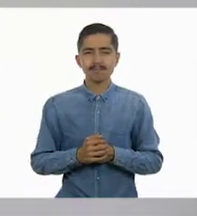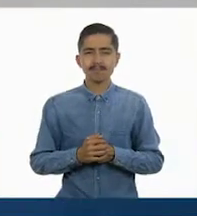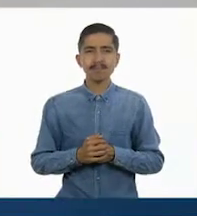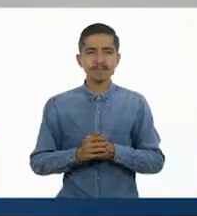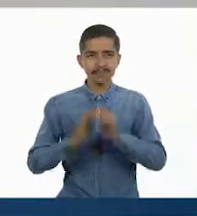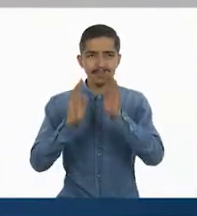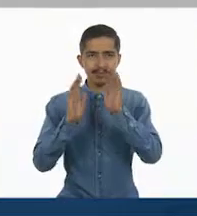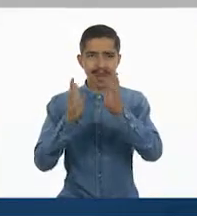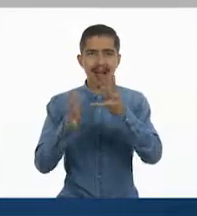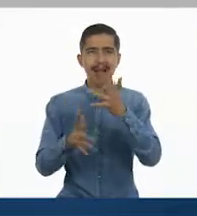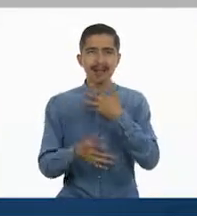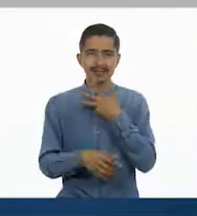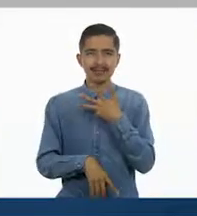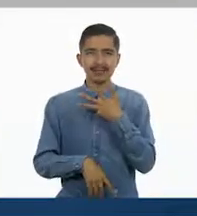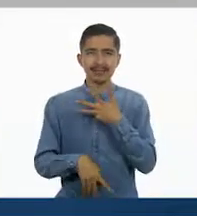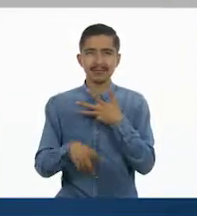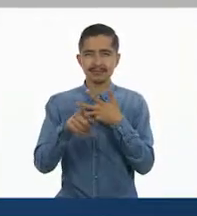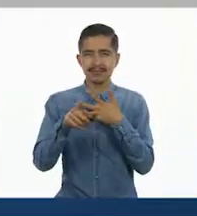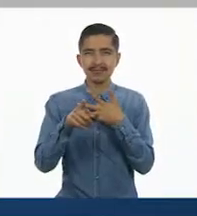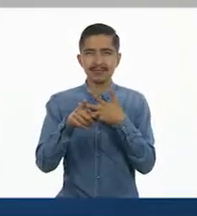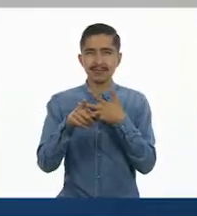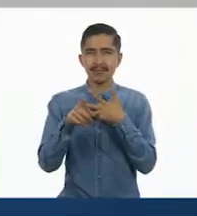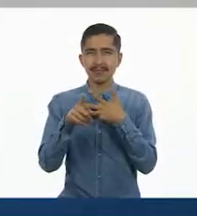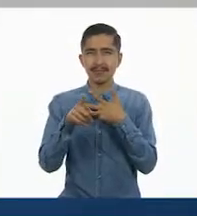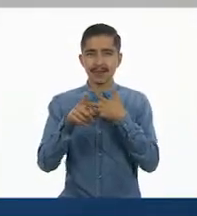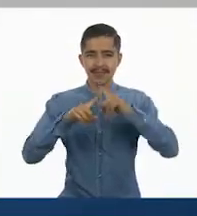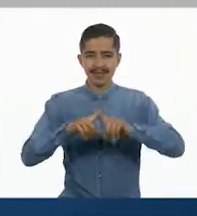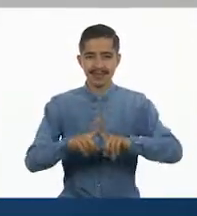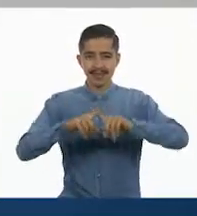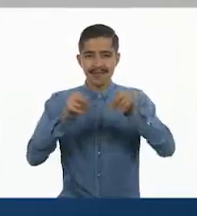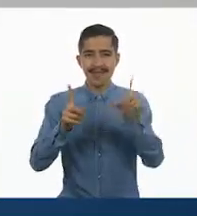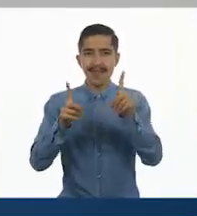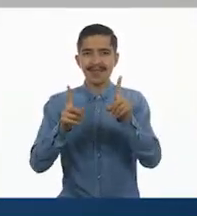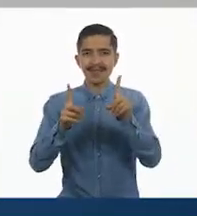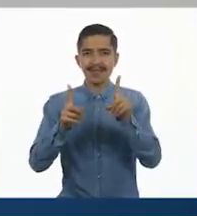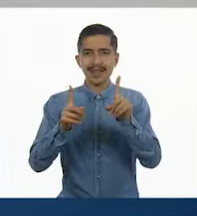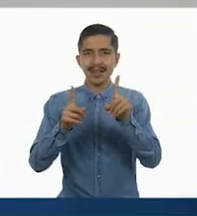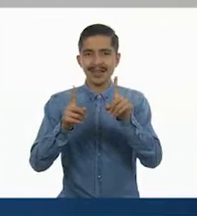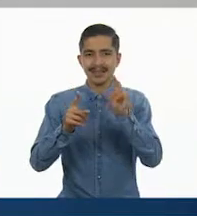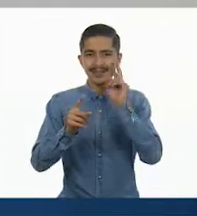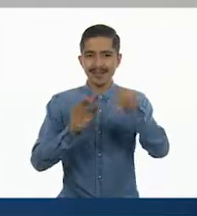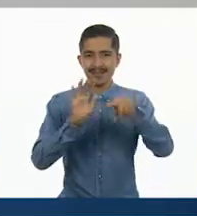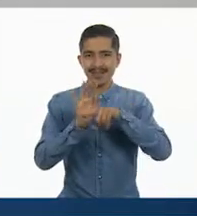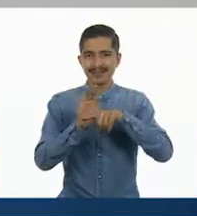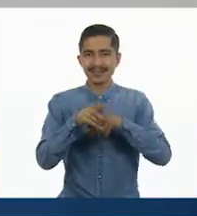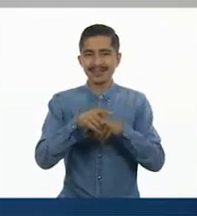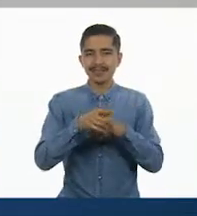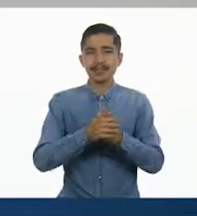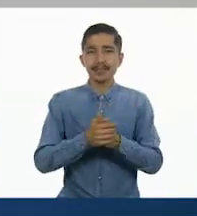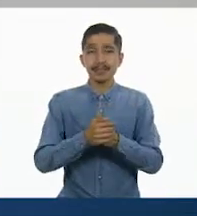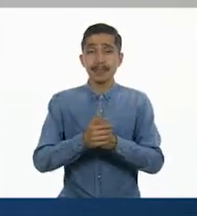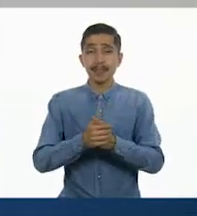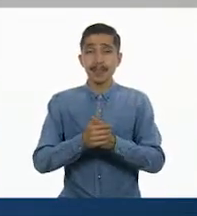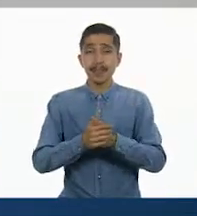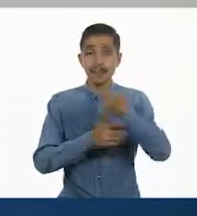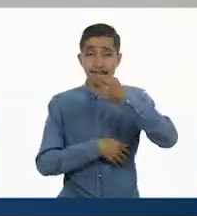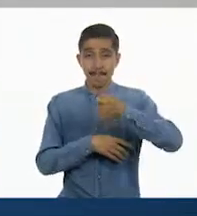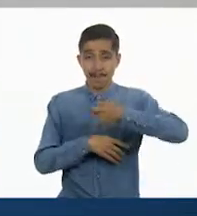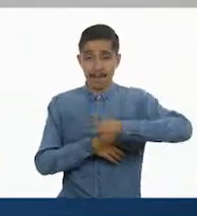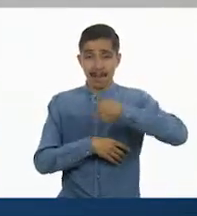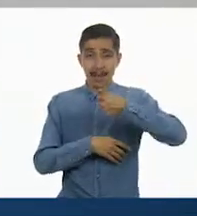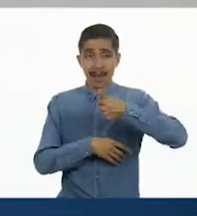Entonces ya tenemos aquí nuestra primera diferencia. Ajá. Sí. Digamos que una primera